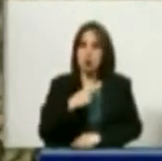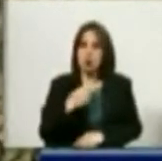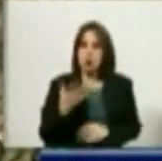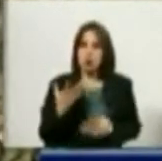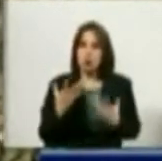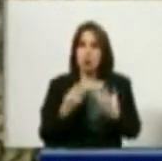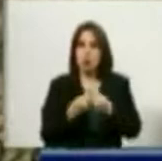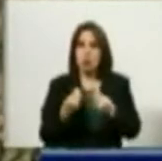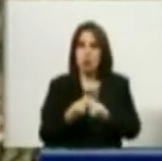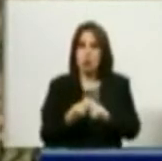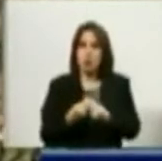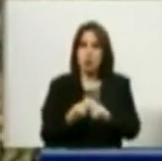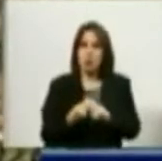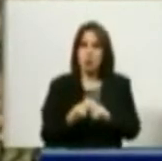mucha